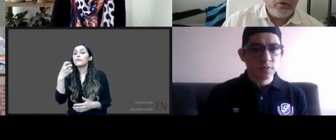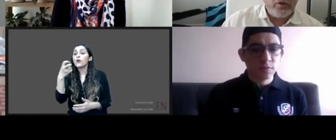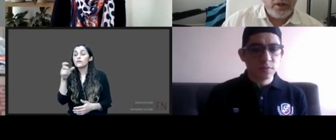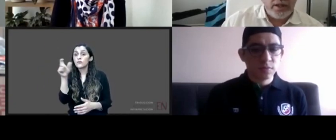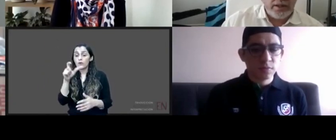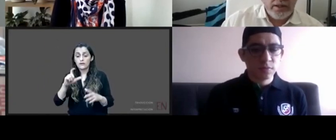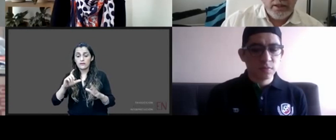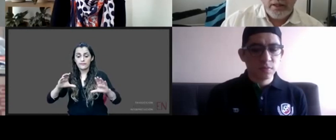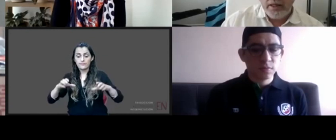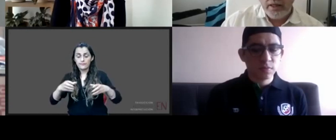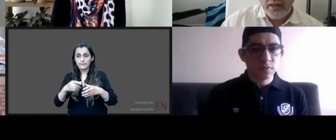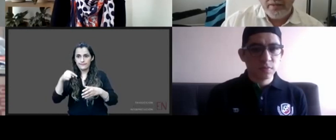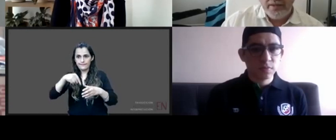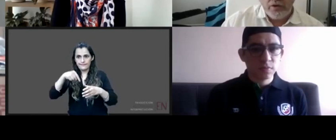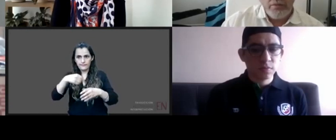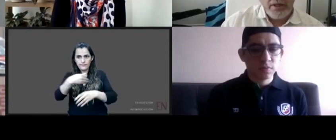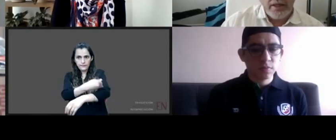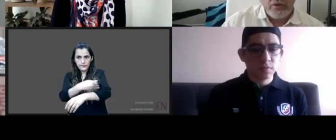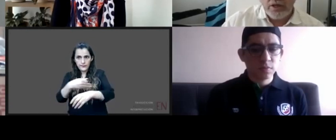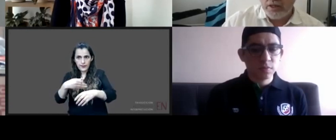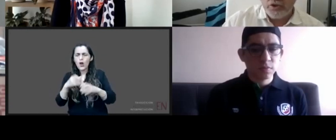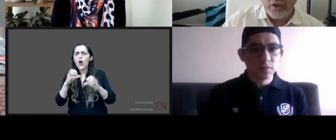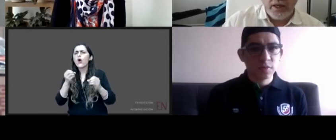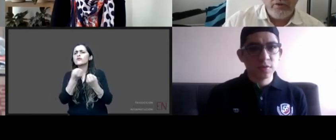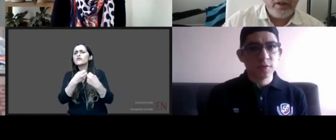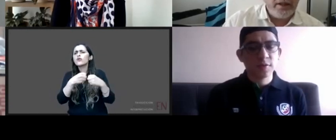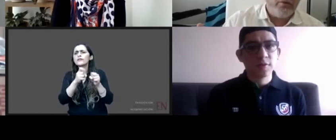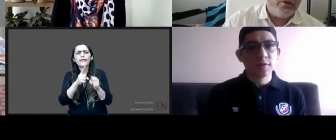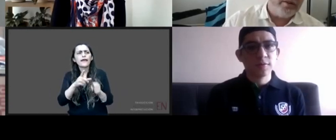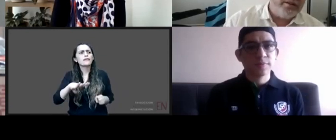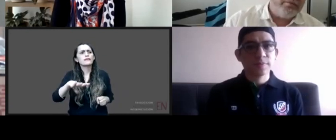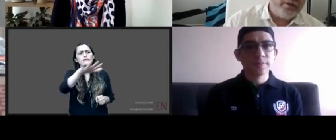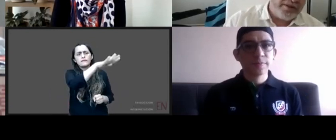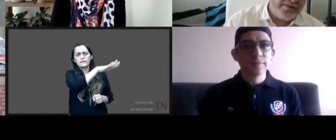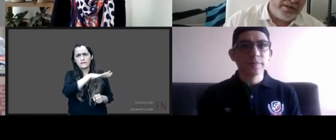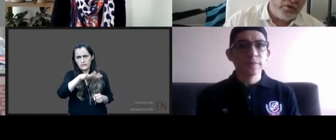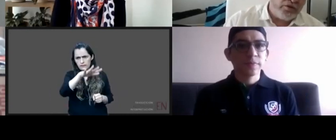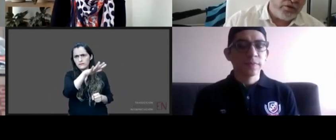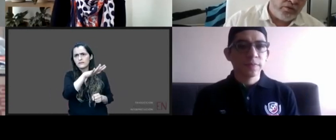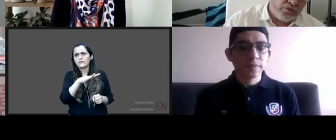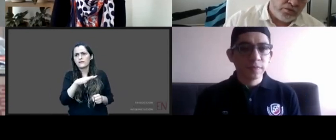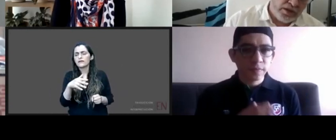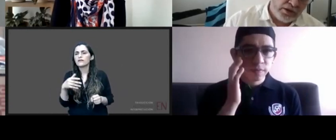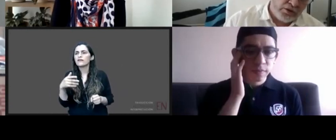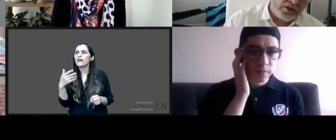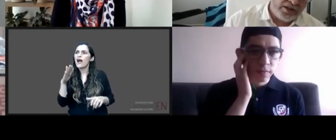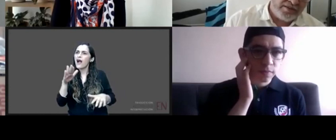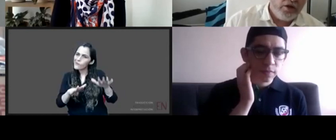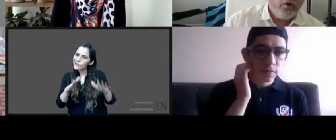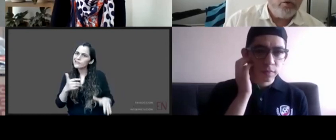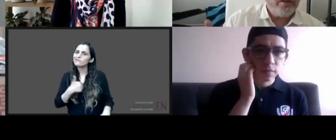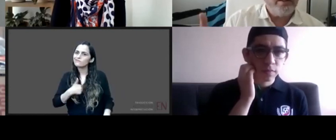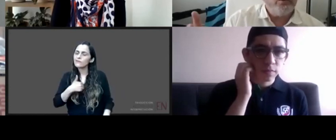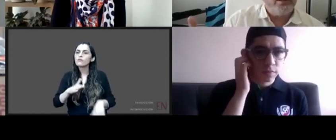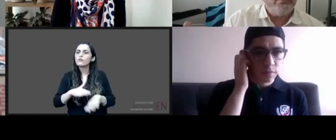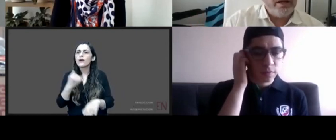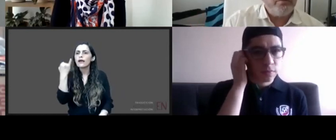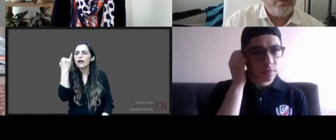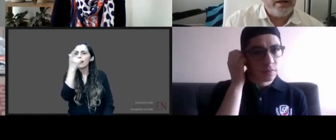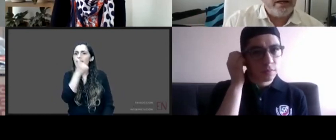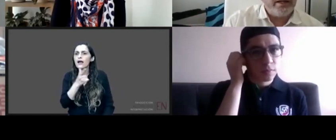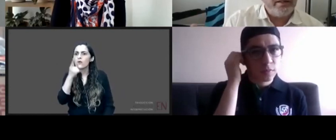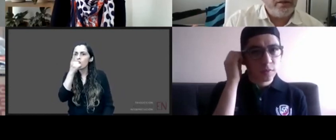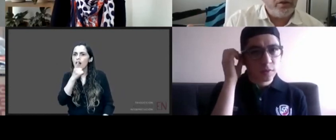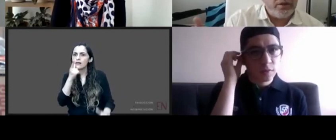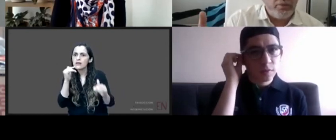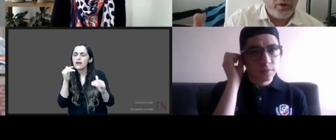en la sociedad se combina con el hecho de que hay unas lenguas que tienen más prestigio que otras, unas se usan más